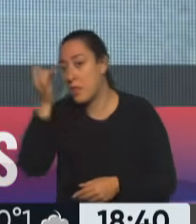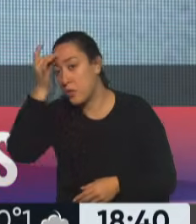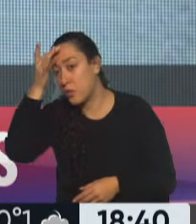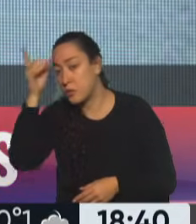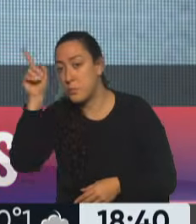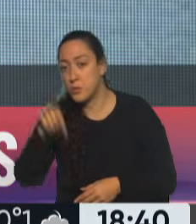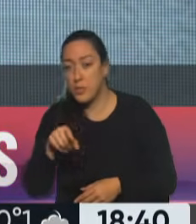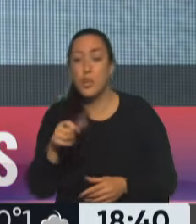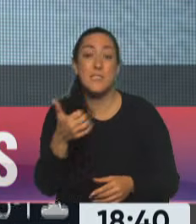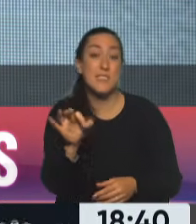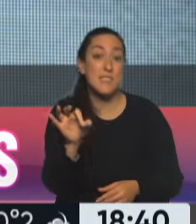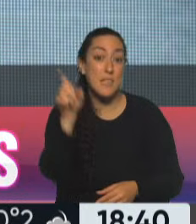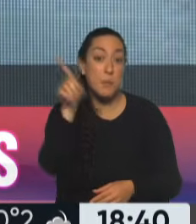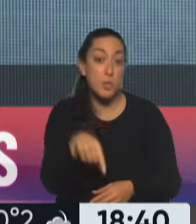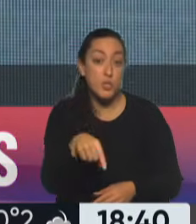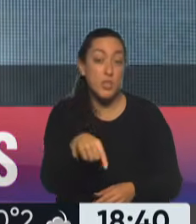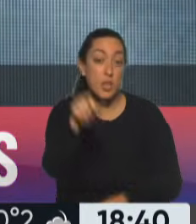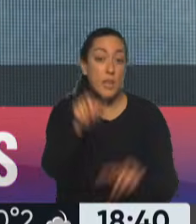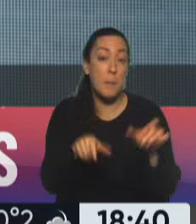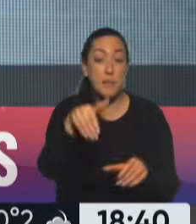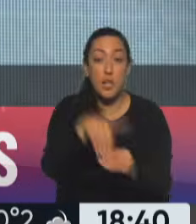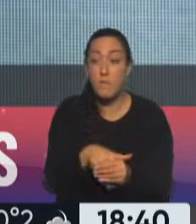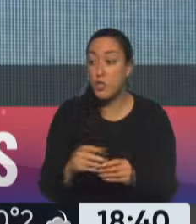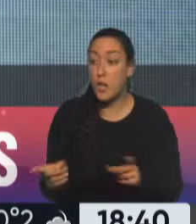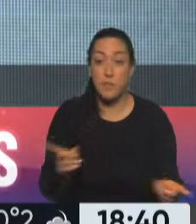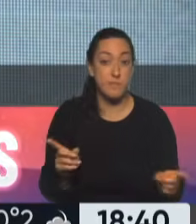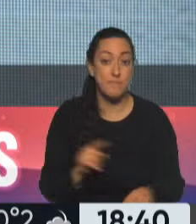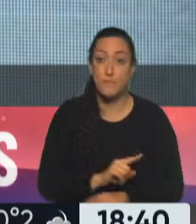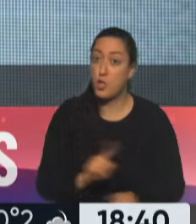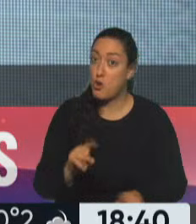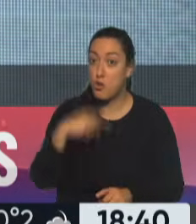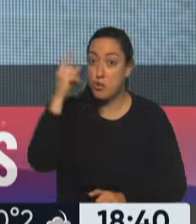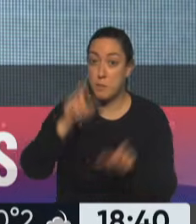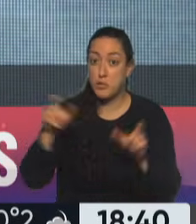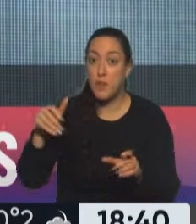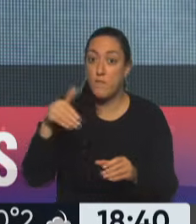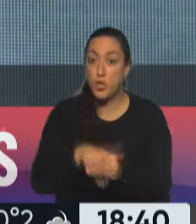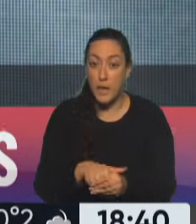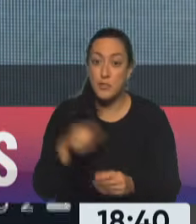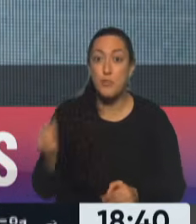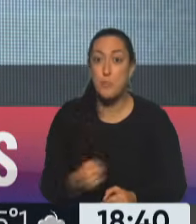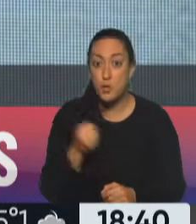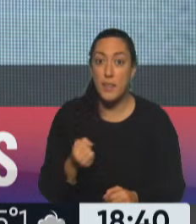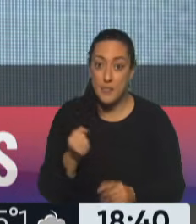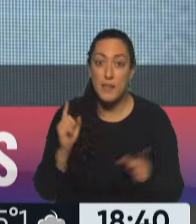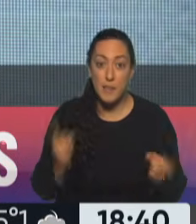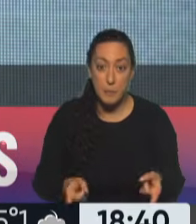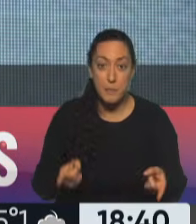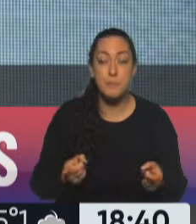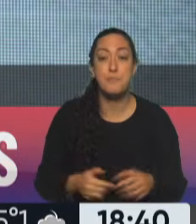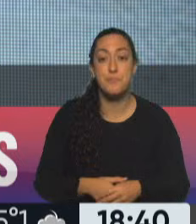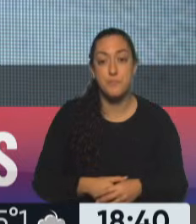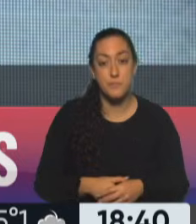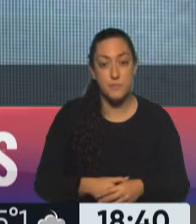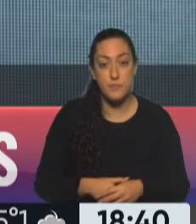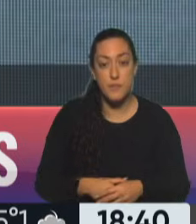más del 60% de los peruanos no votaron por ninguno de estos dos candidatos. Y me parece que esto también es un factor a mirar de cómo se pueden llegar a desarrollar